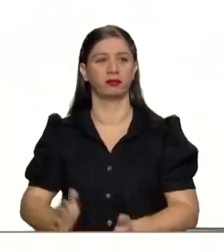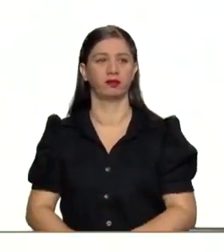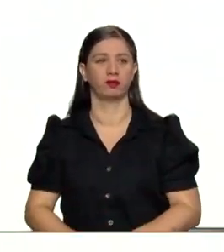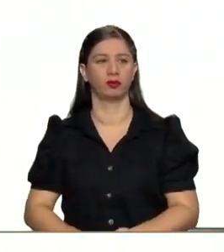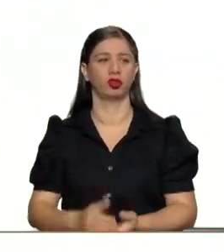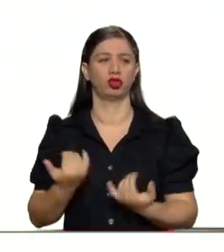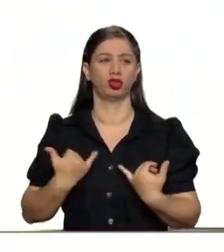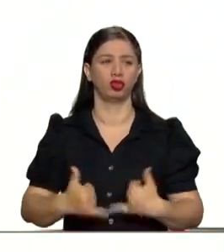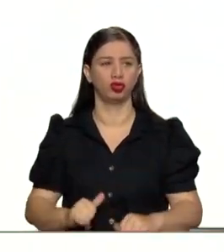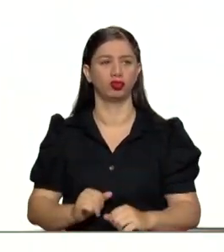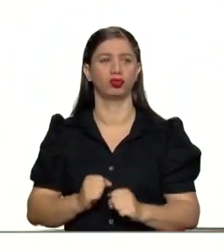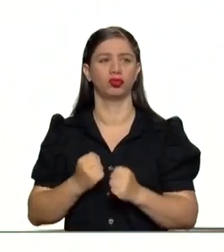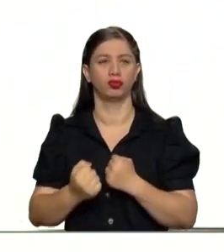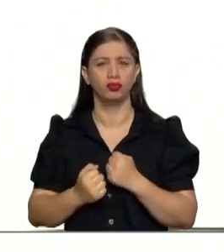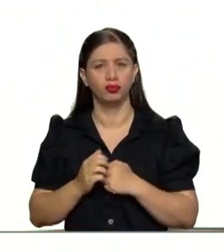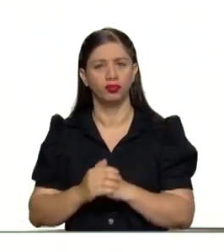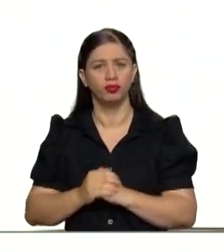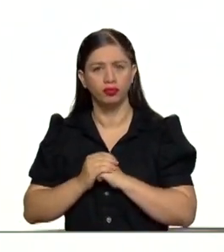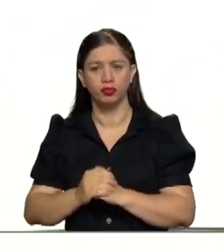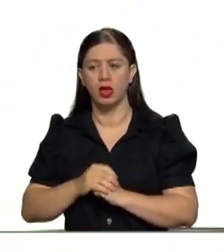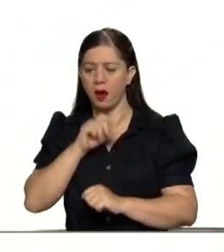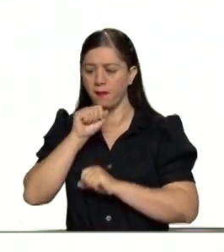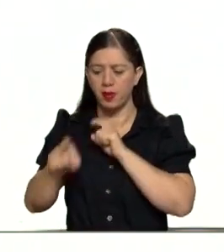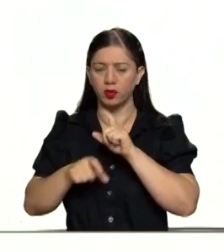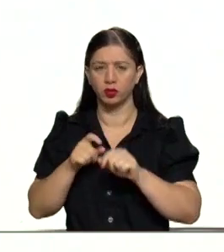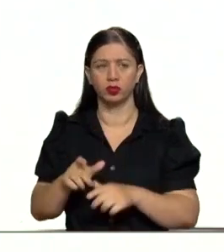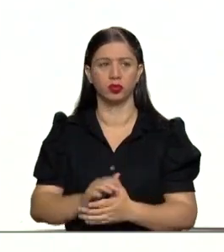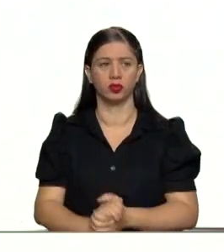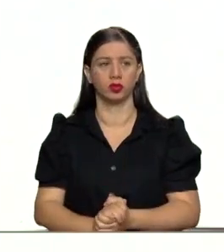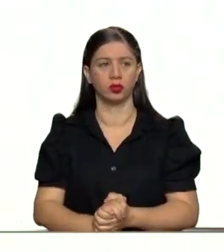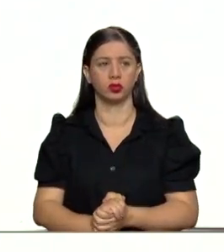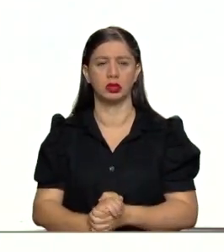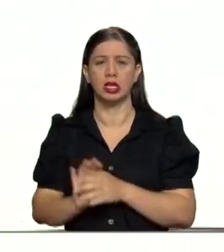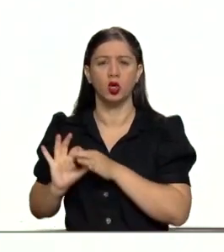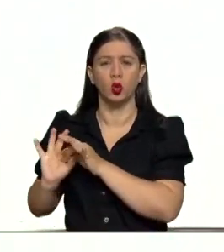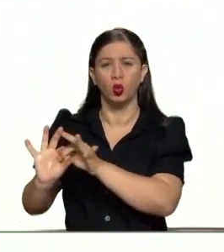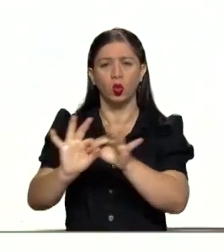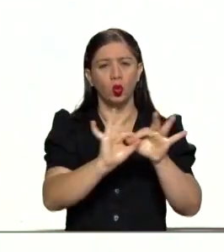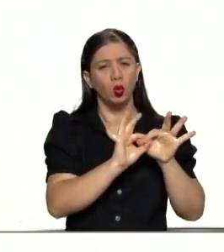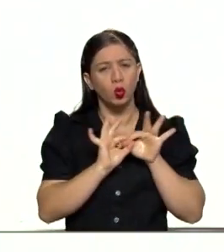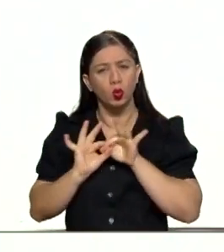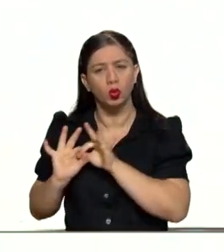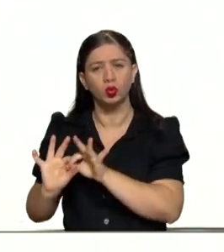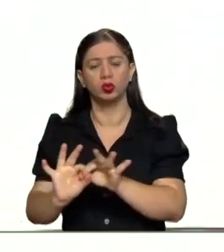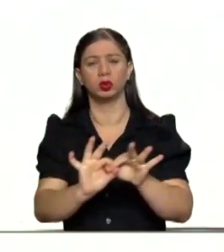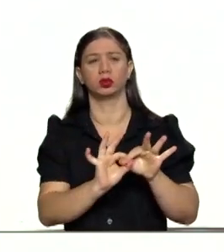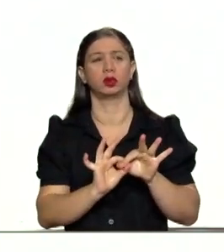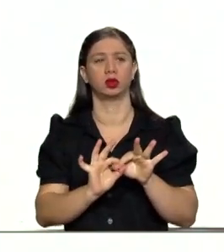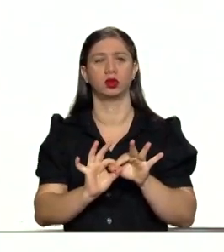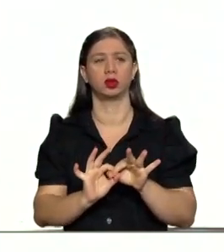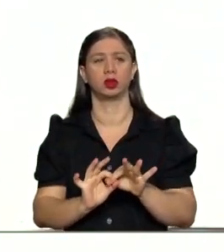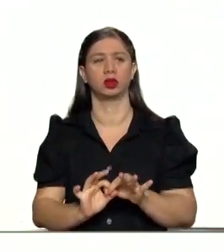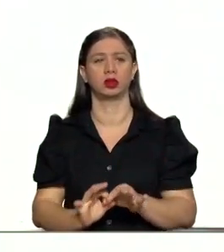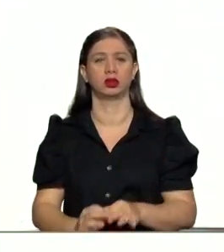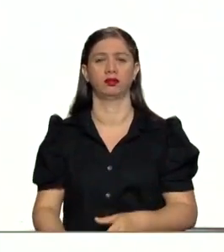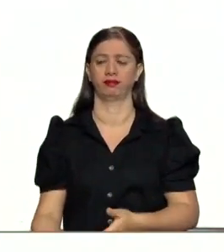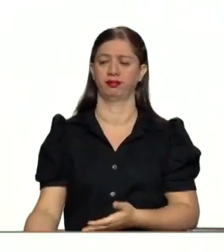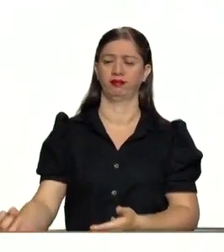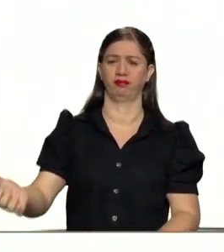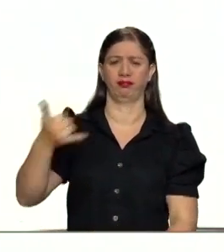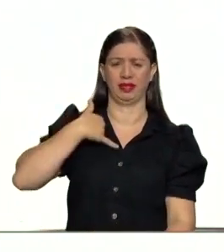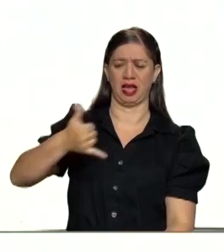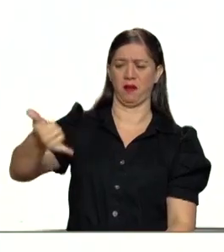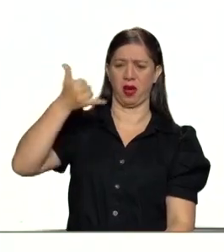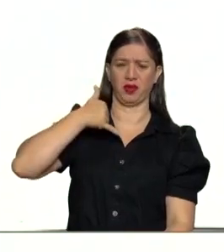le he rogado en casi todas las entrevistas de que nos unamos. He recibido cantidad de